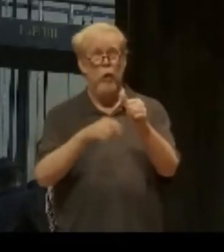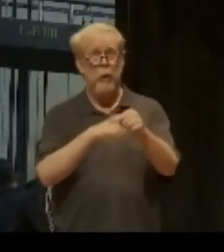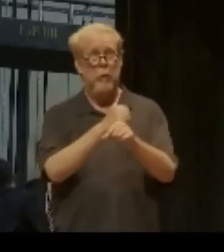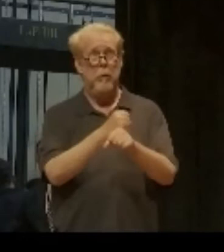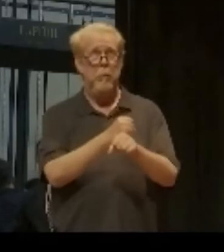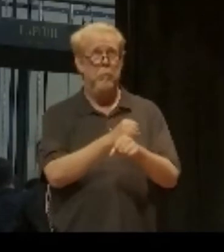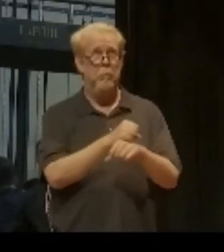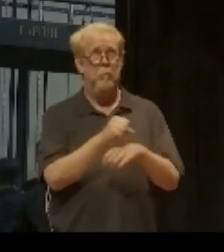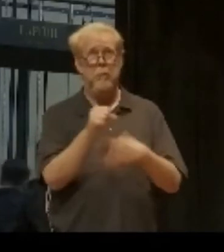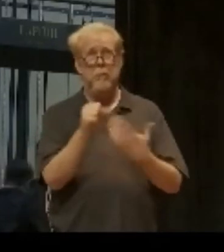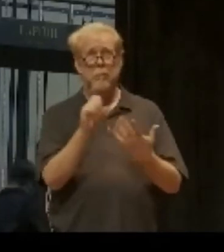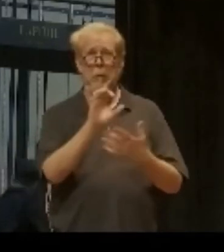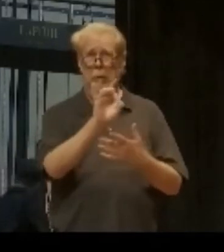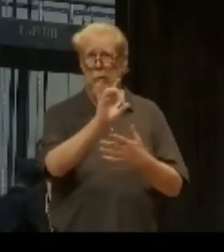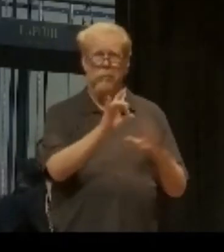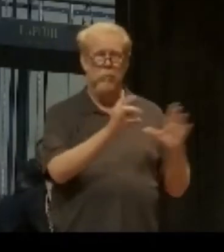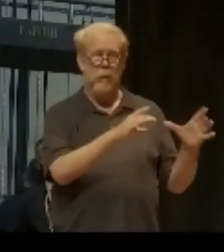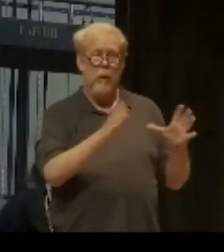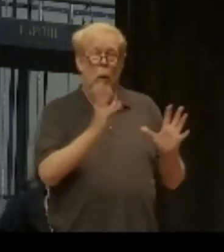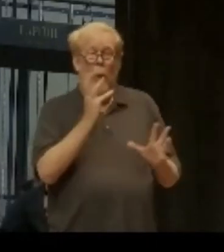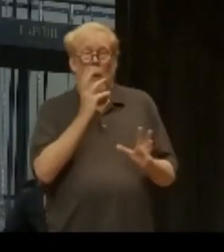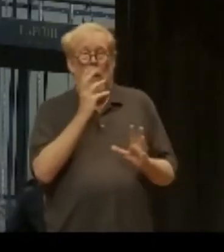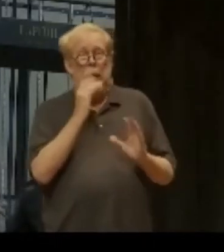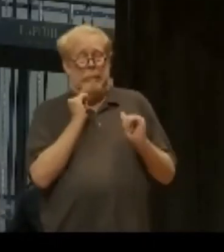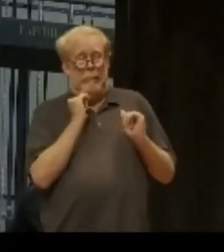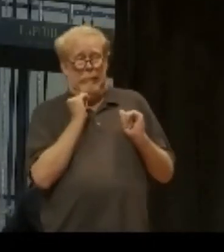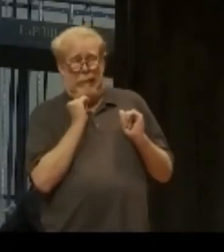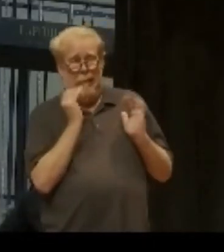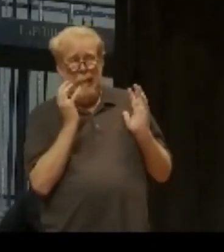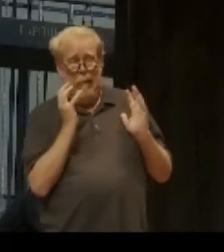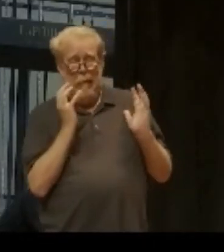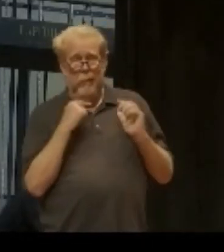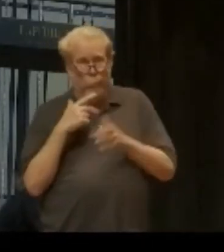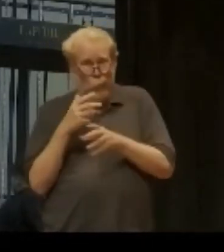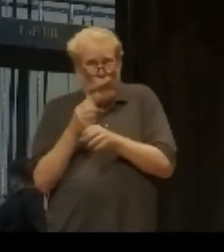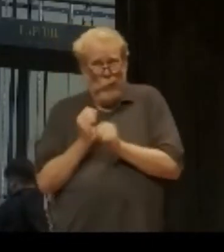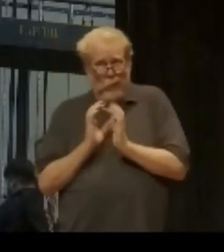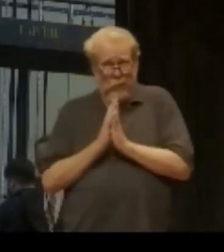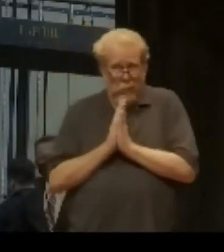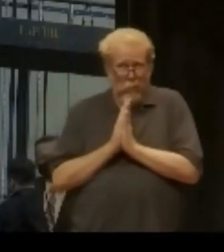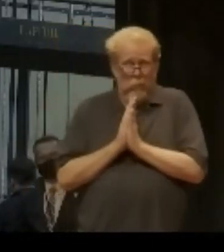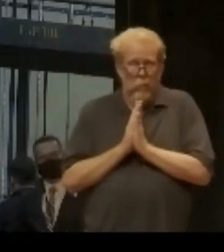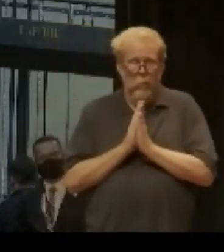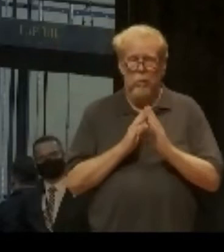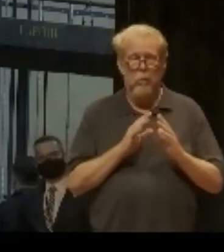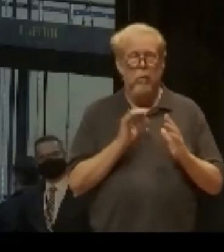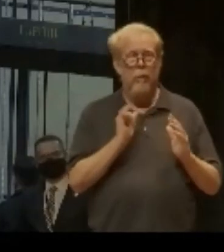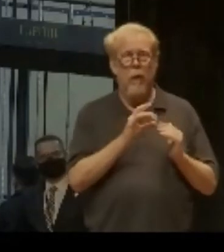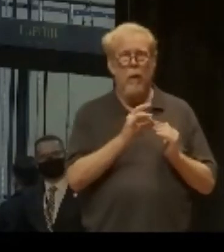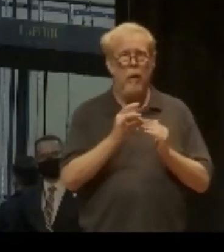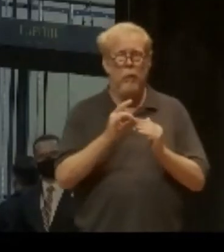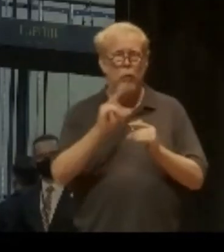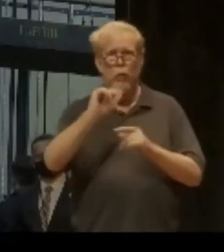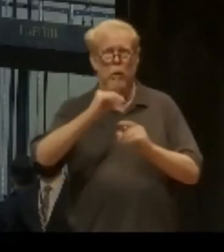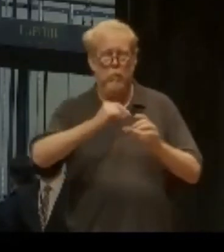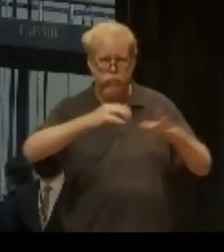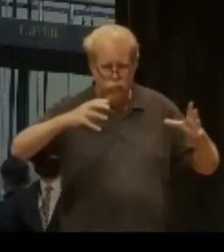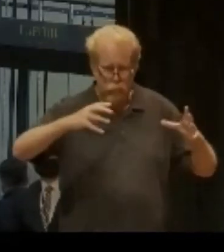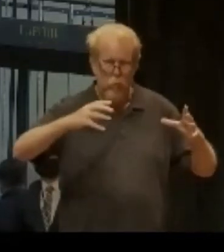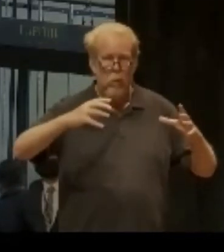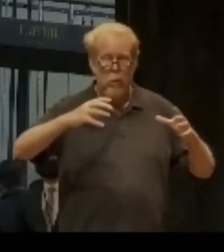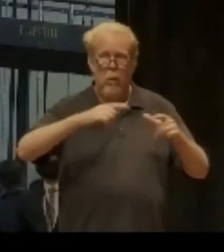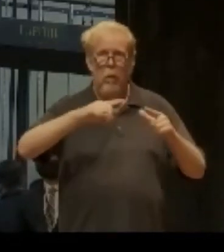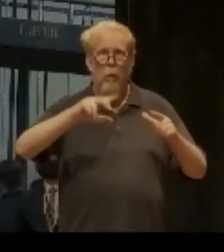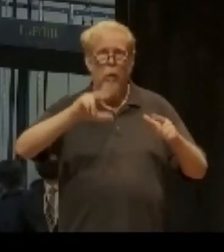con la comunidad y los padres de familia. Y, ok, vamos a incrementar esto a 10 campus escolares. Ya no eran 2, sino que